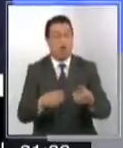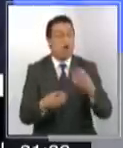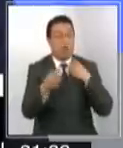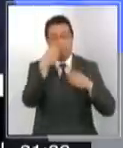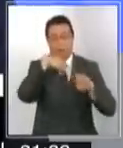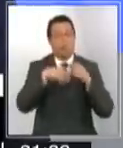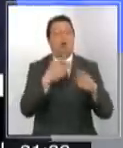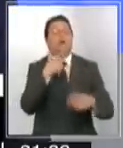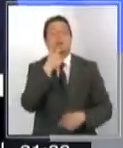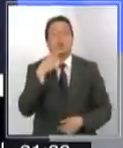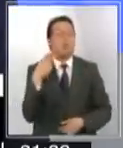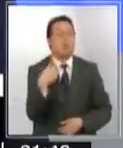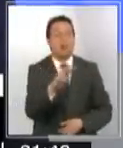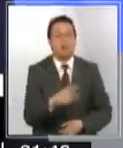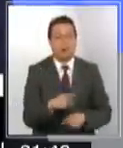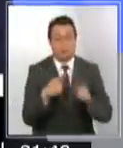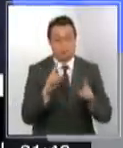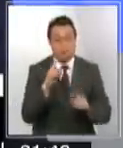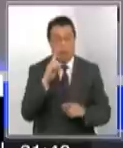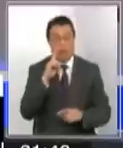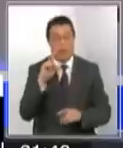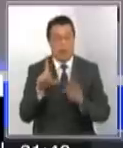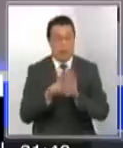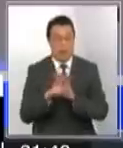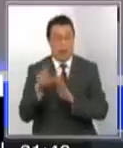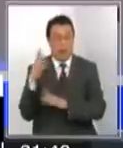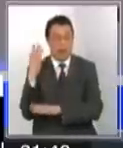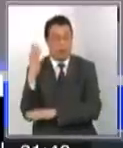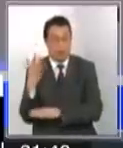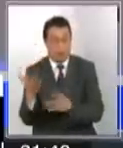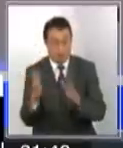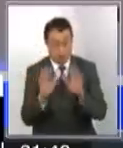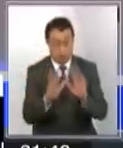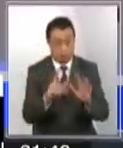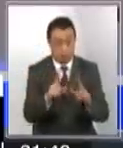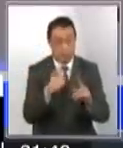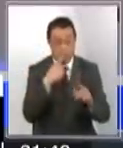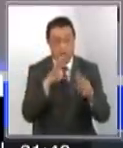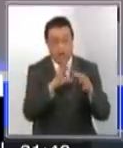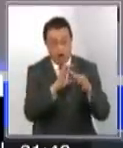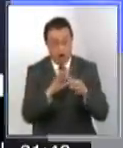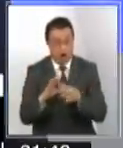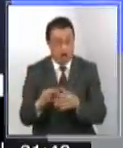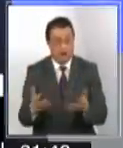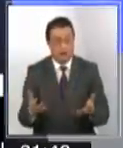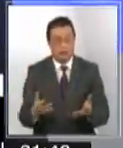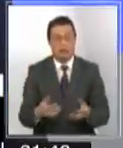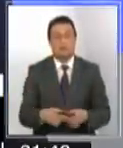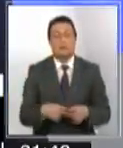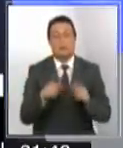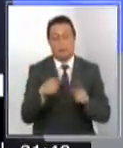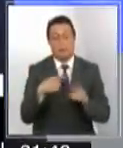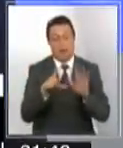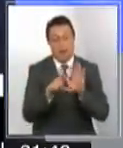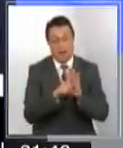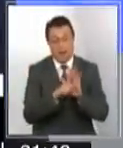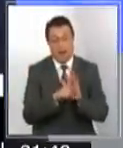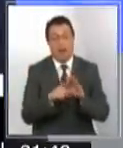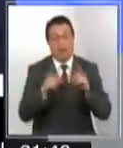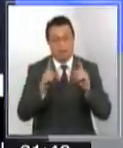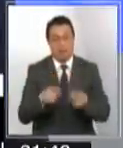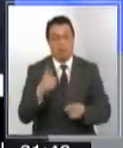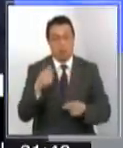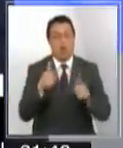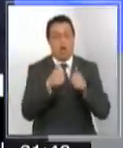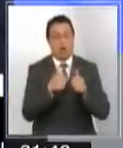ilegal autocultivar la marihuana, por entonces, más que usted no pueda... Entonces, creo, para que haya coherencia tema, legal, sí, es mi pregunta. En el tema legal, yo creo que debería ser una autoridad